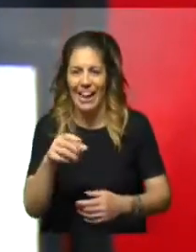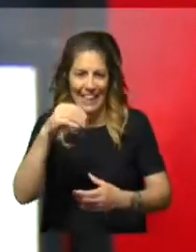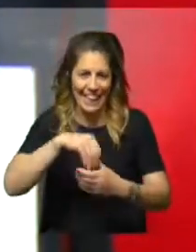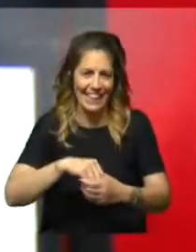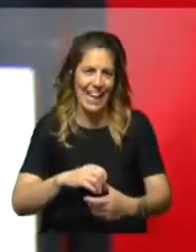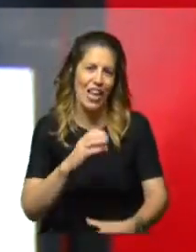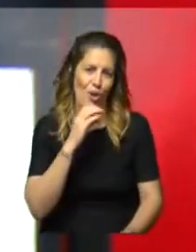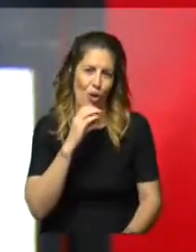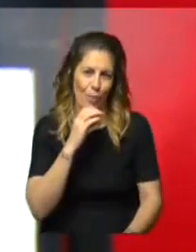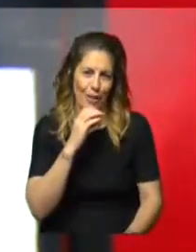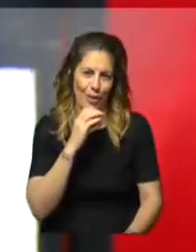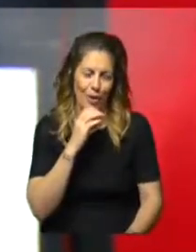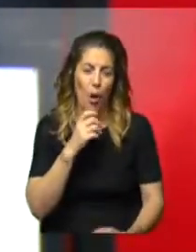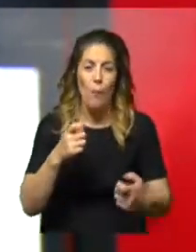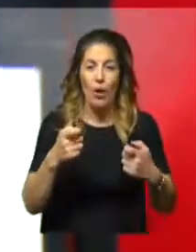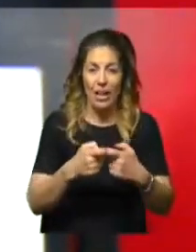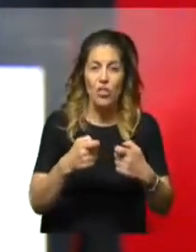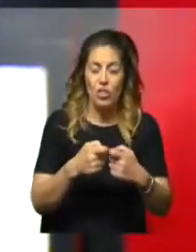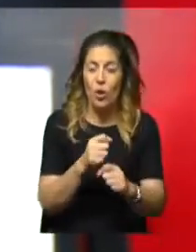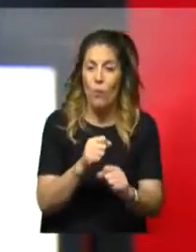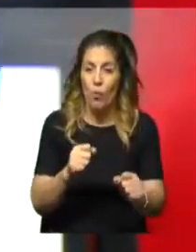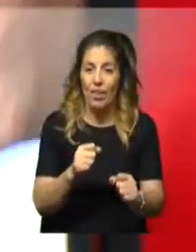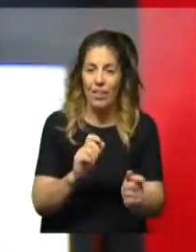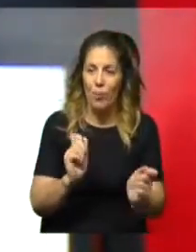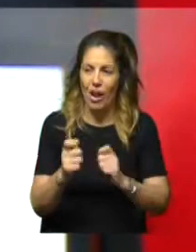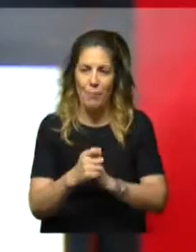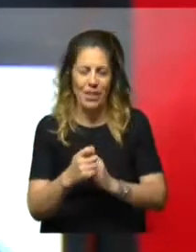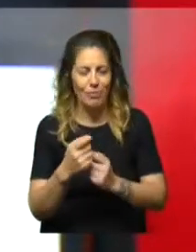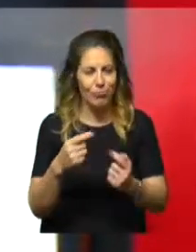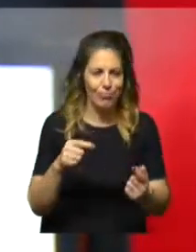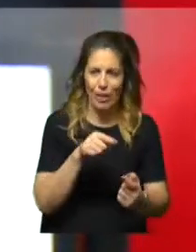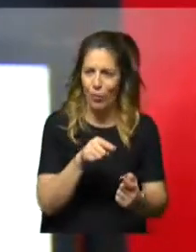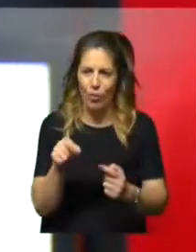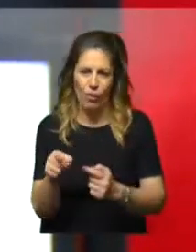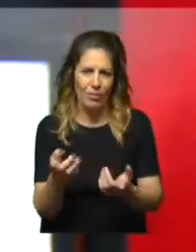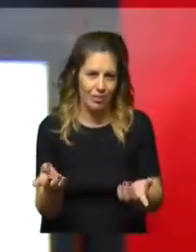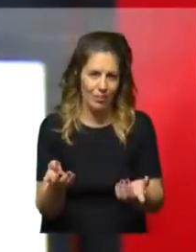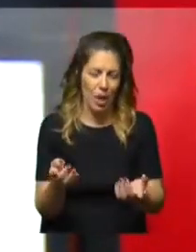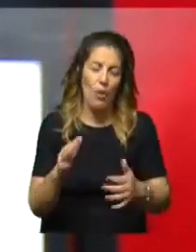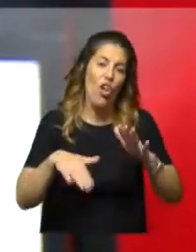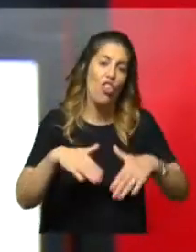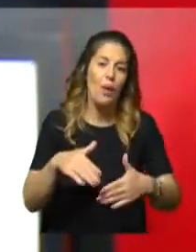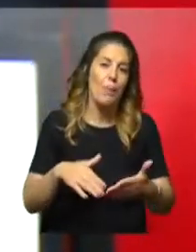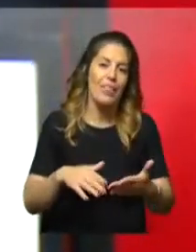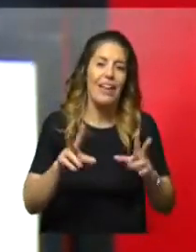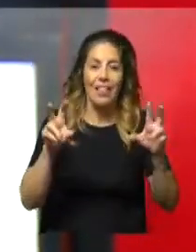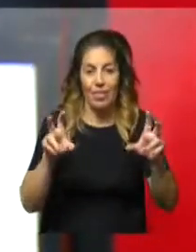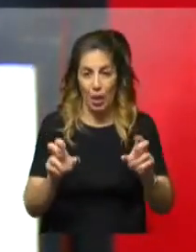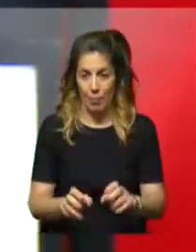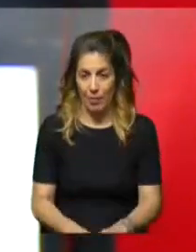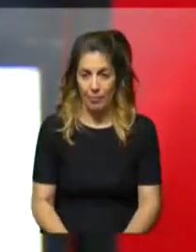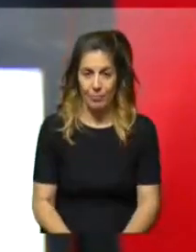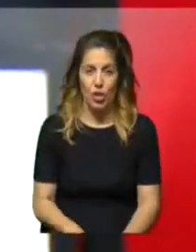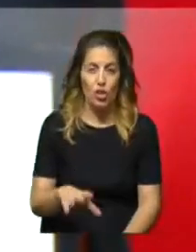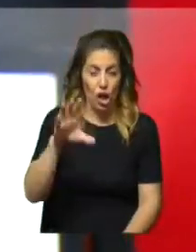Capaz que la asociación te remite de un lado hacia el otro pero todo depende de las circunstancias y del tema no yo